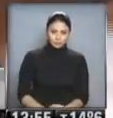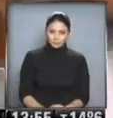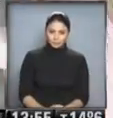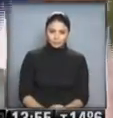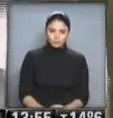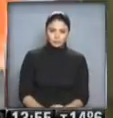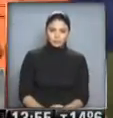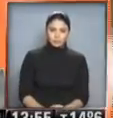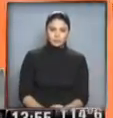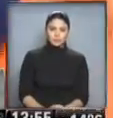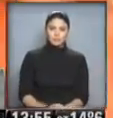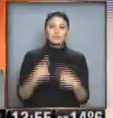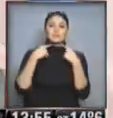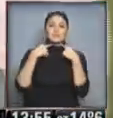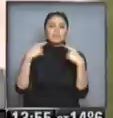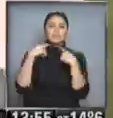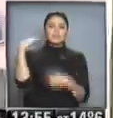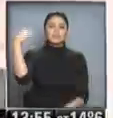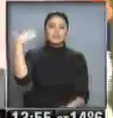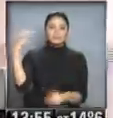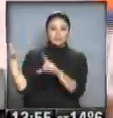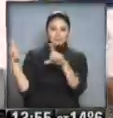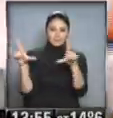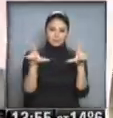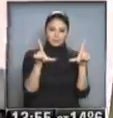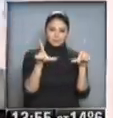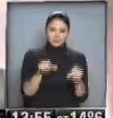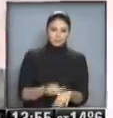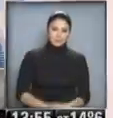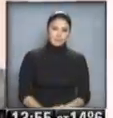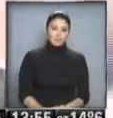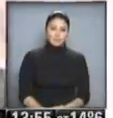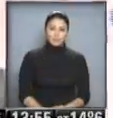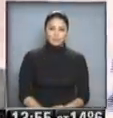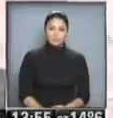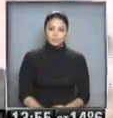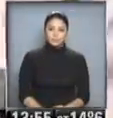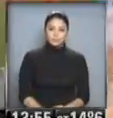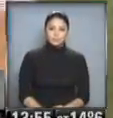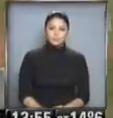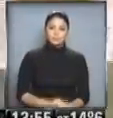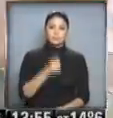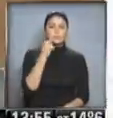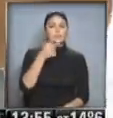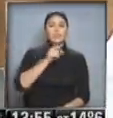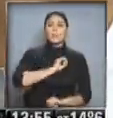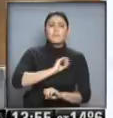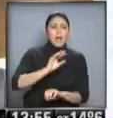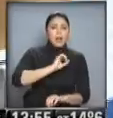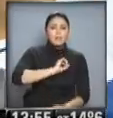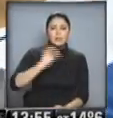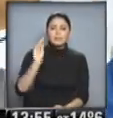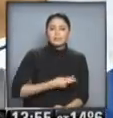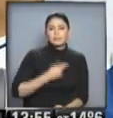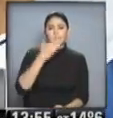¡Dale, campeón! ¡Dale, campeón! ¡Dale, campeón! ¡Dale, campeón! Después de tantas malas,